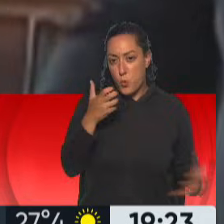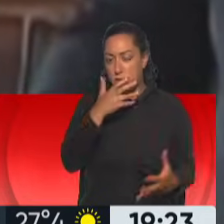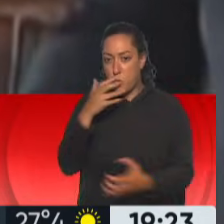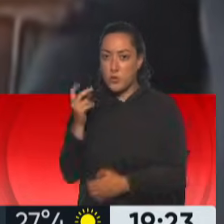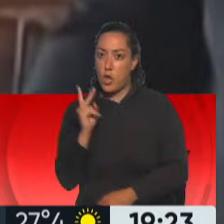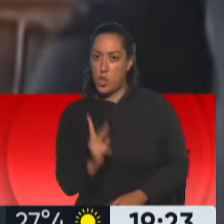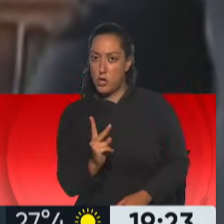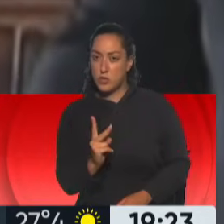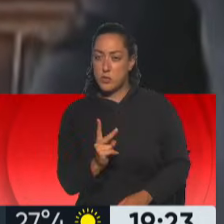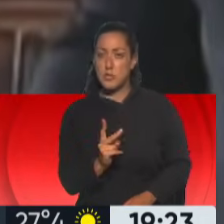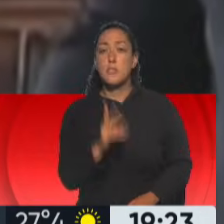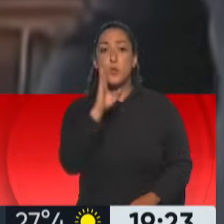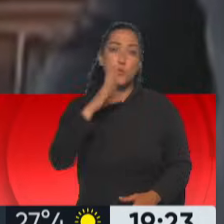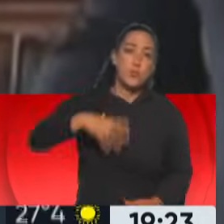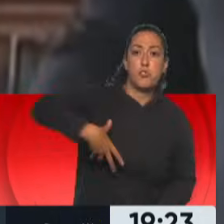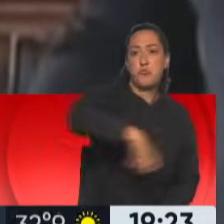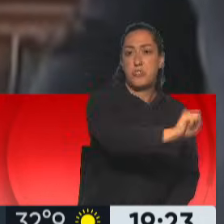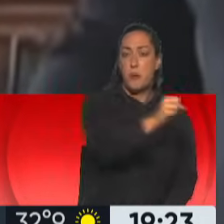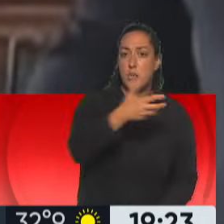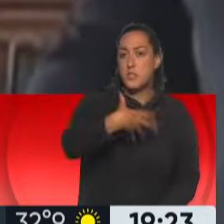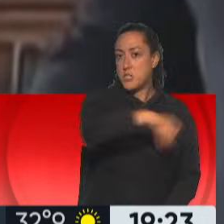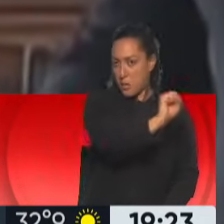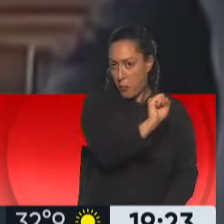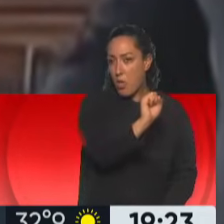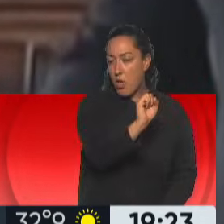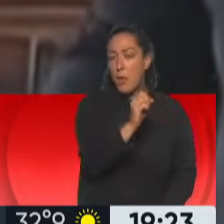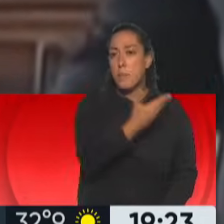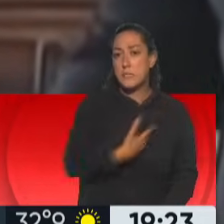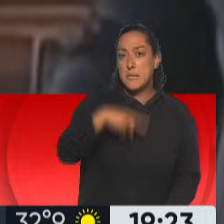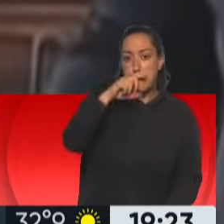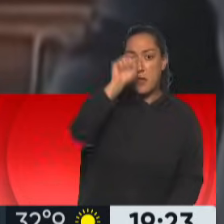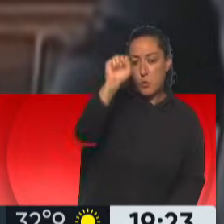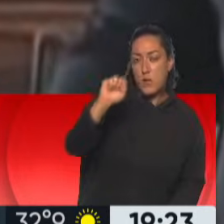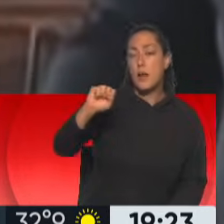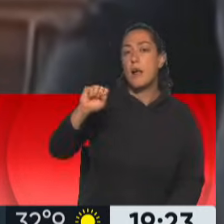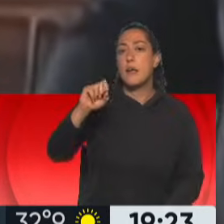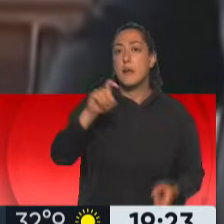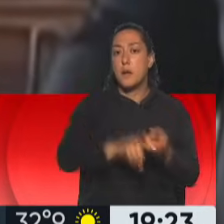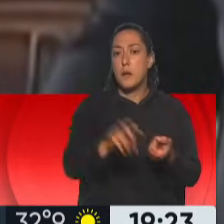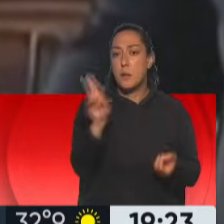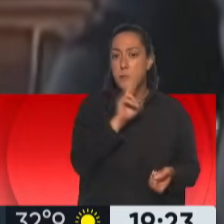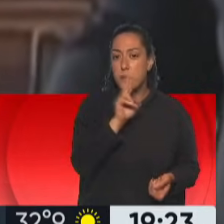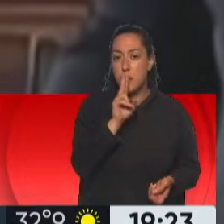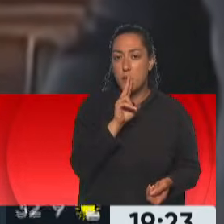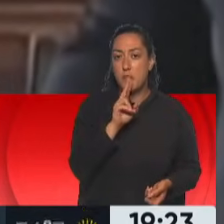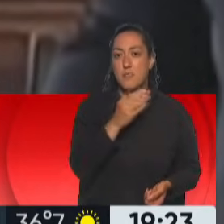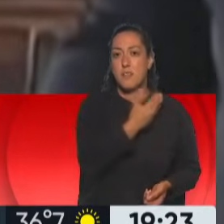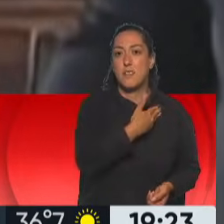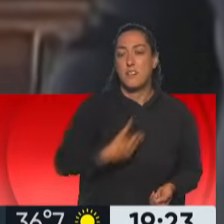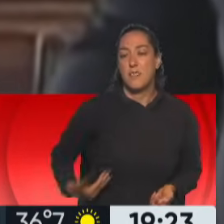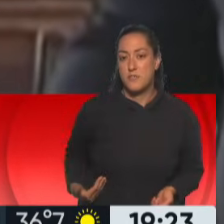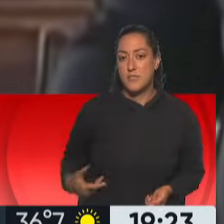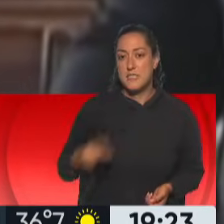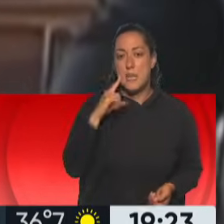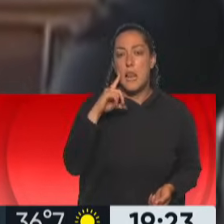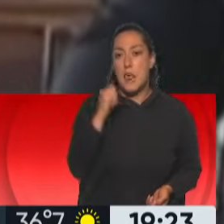Estados Unidos de Norteamérica, el presidente Nicolás Maduro y la primera combatiente, primera dama de este país, Cilia